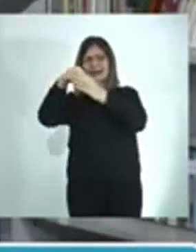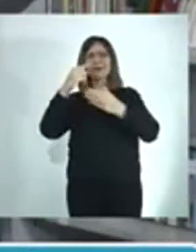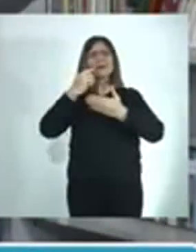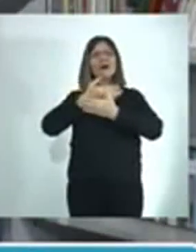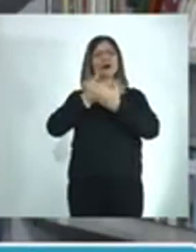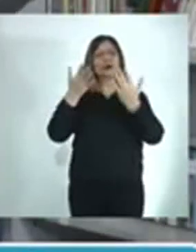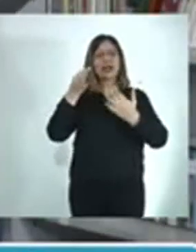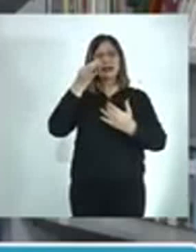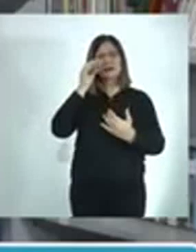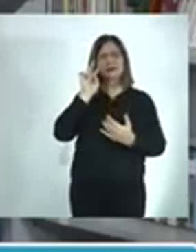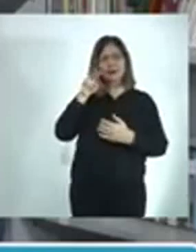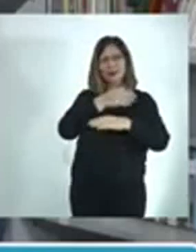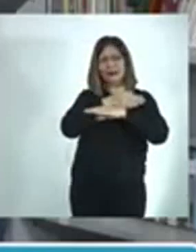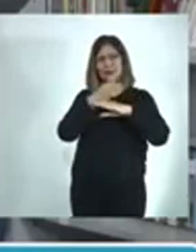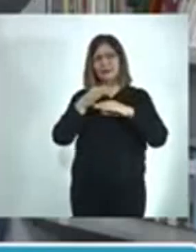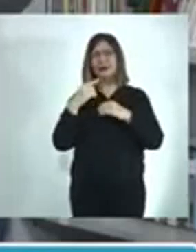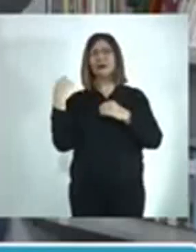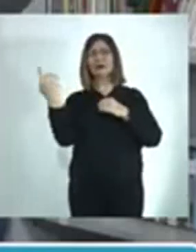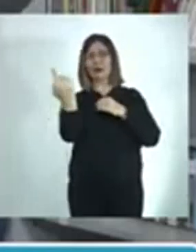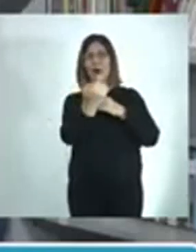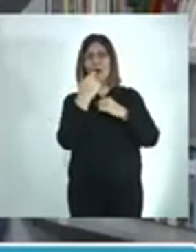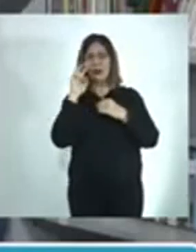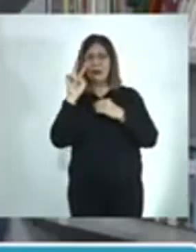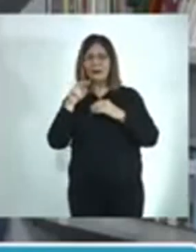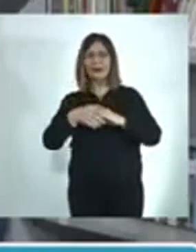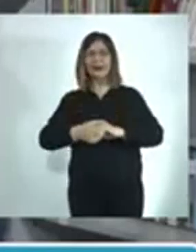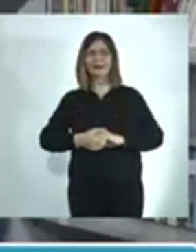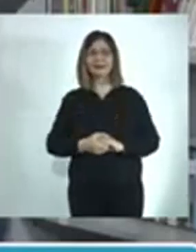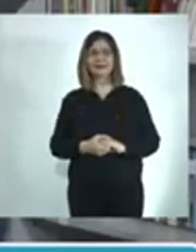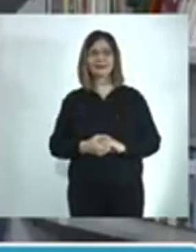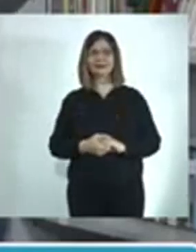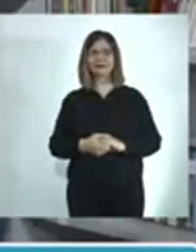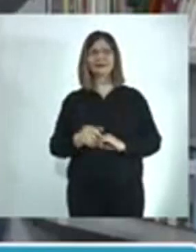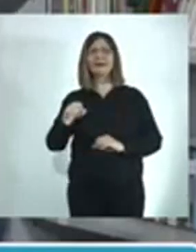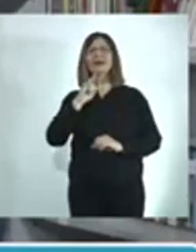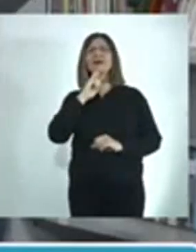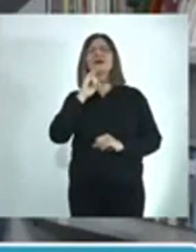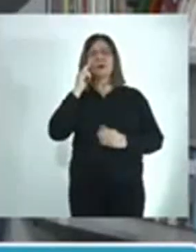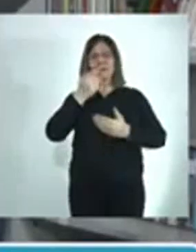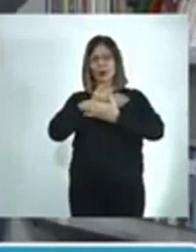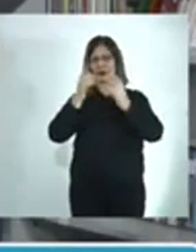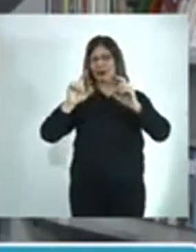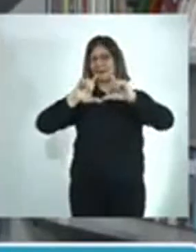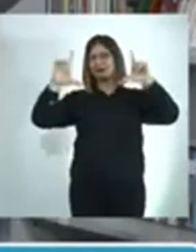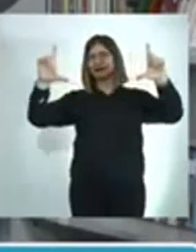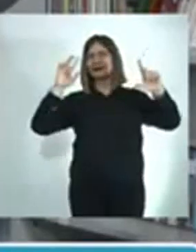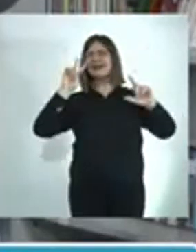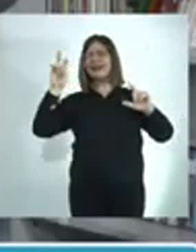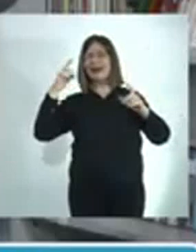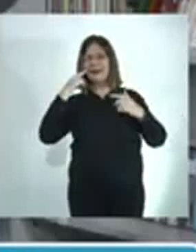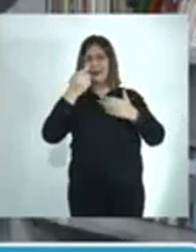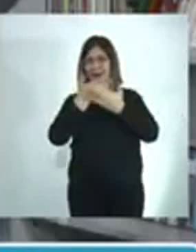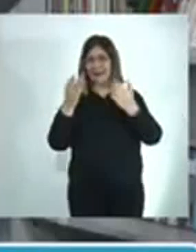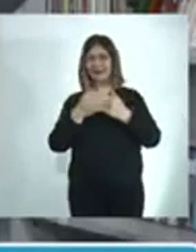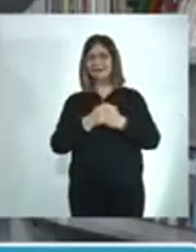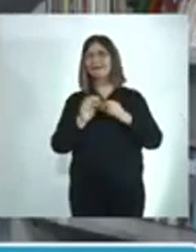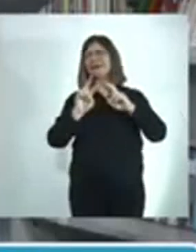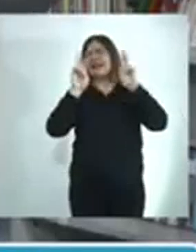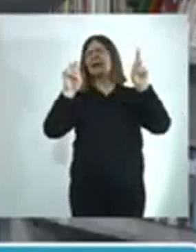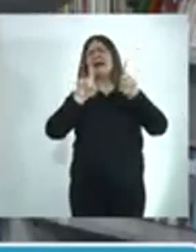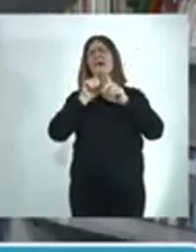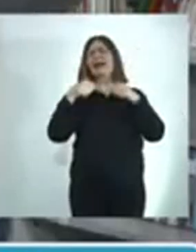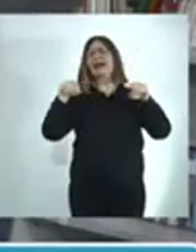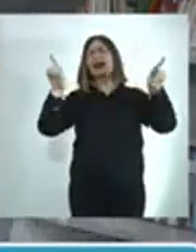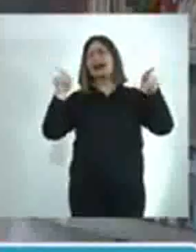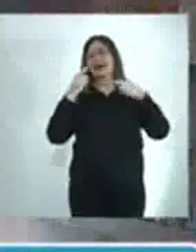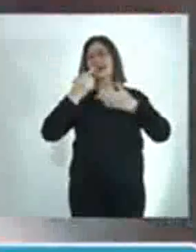compartir, queremos darle alegría a todos ustedes a través de la pantalla con este hermoso tema. Exactamente, dale alegría a mi